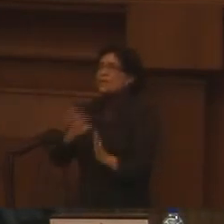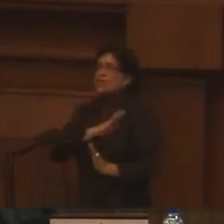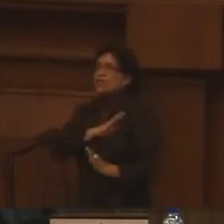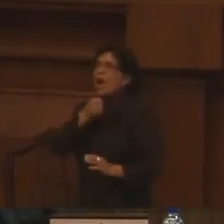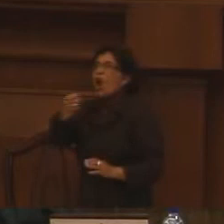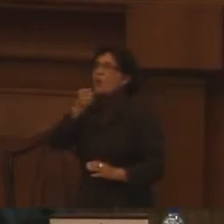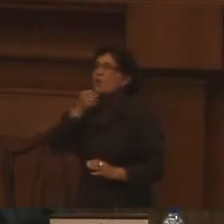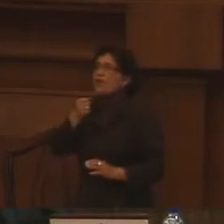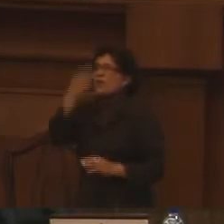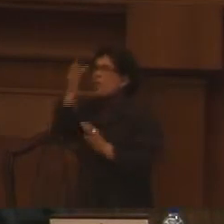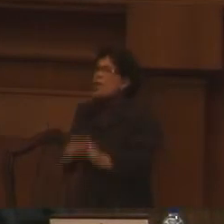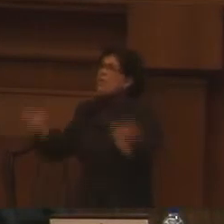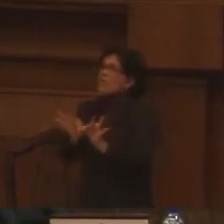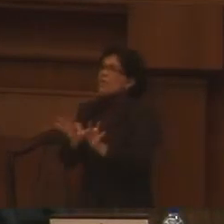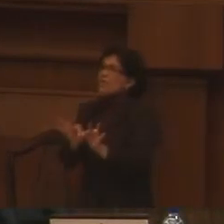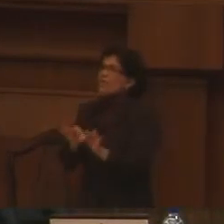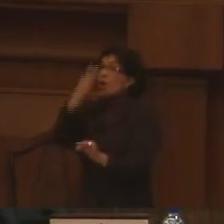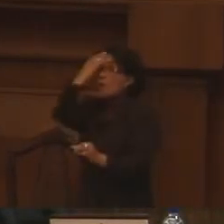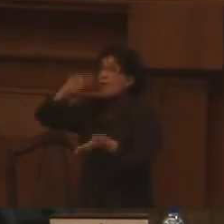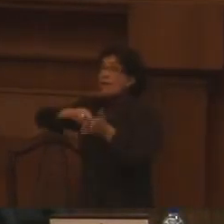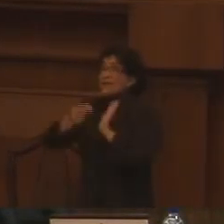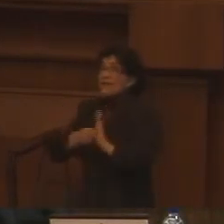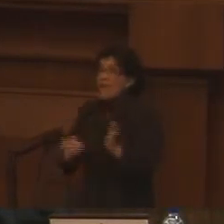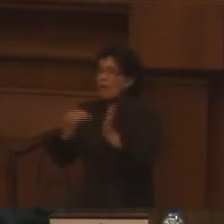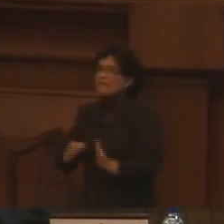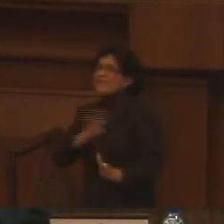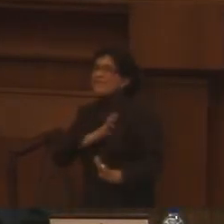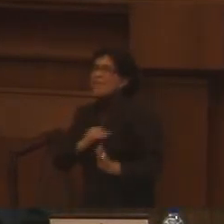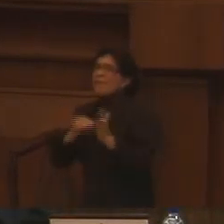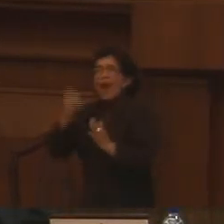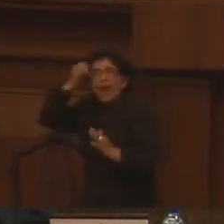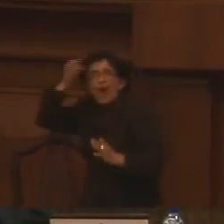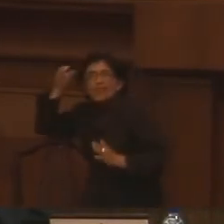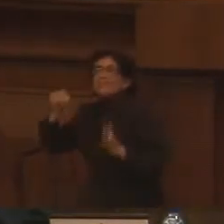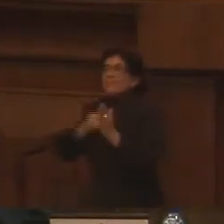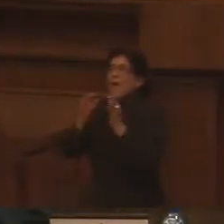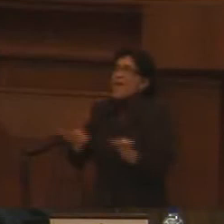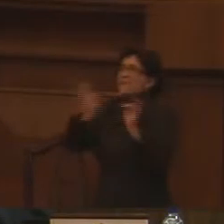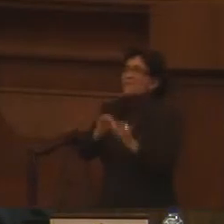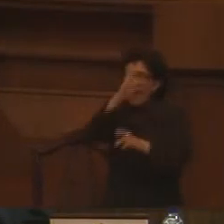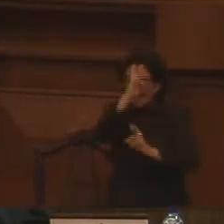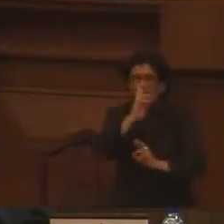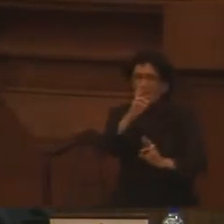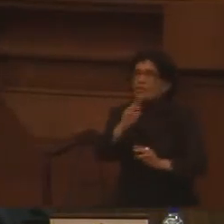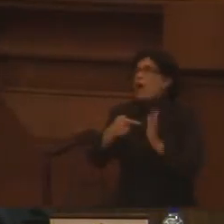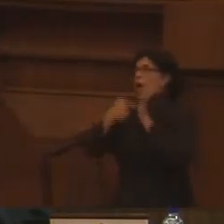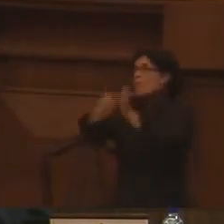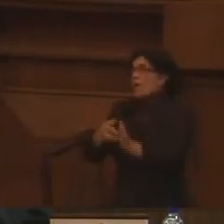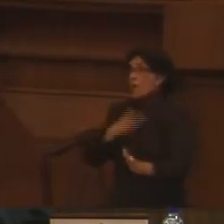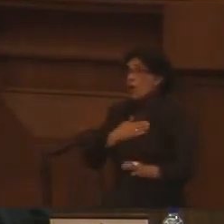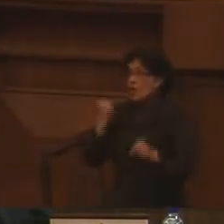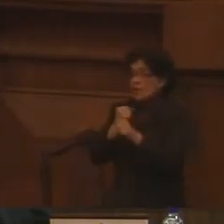la responsabilidad de utilizar los mecanismos que nos dan la televisión, la radio,